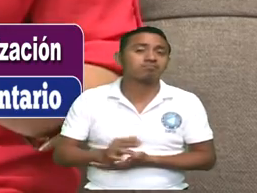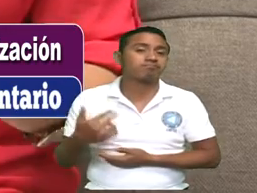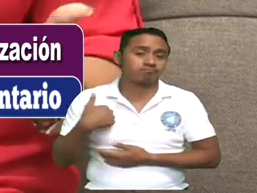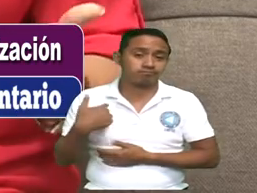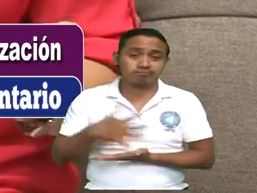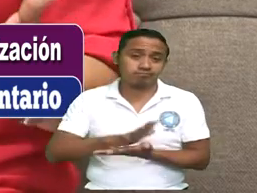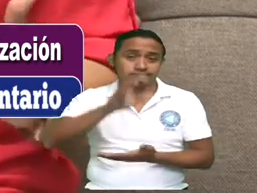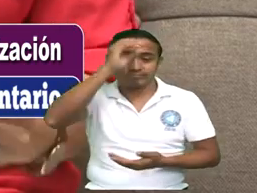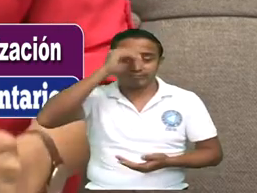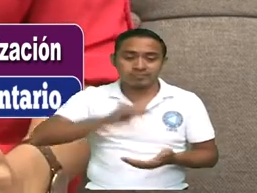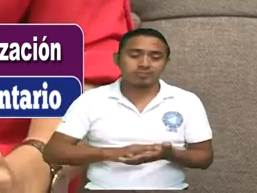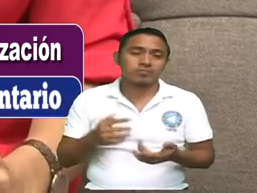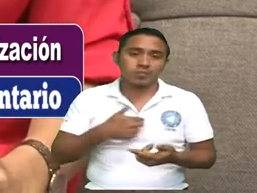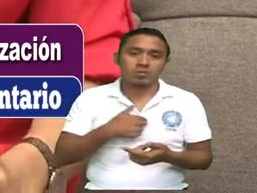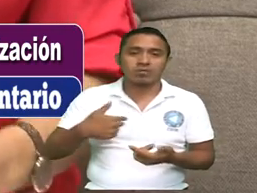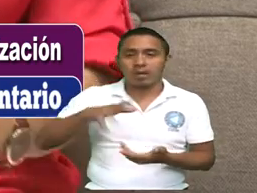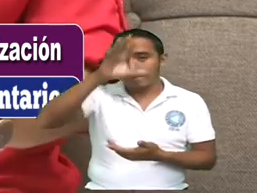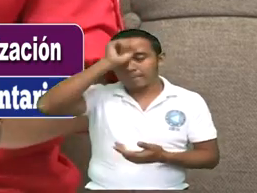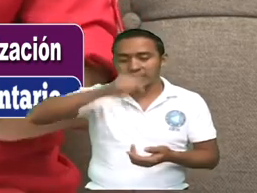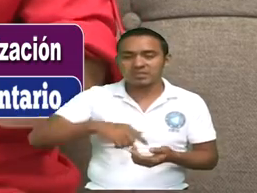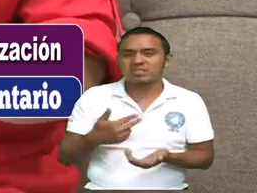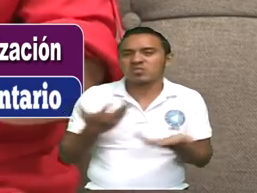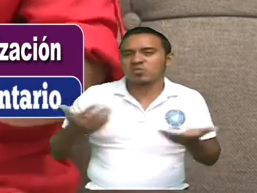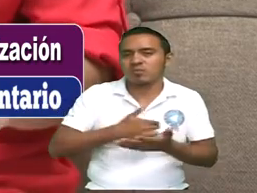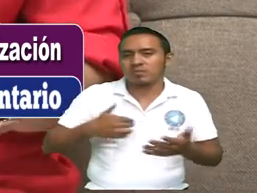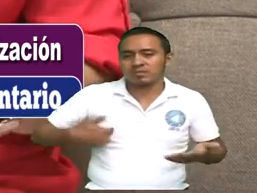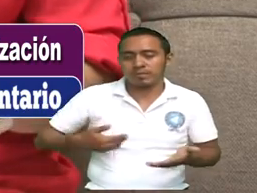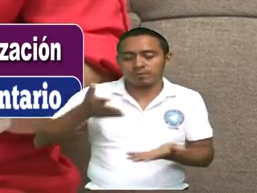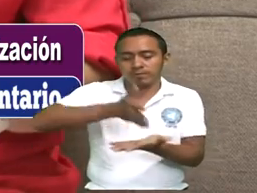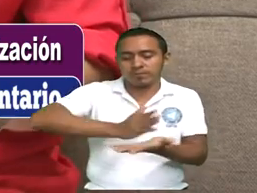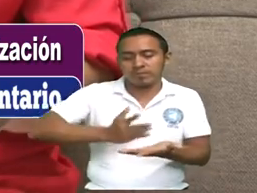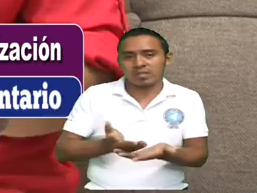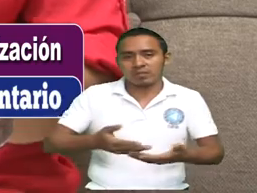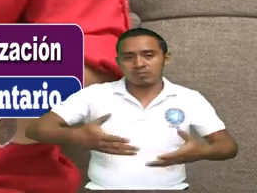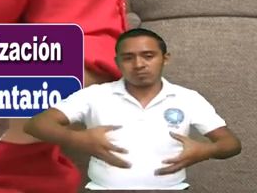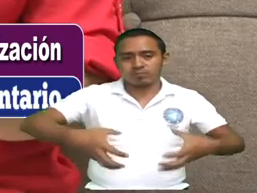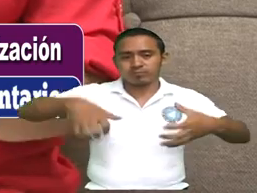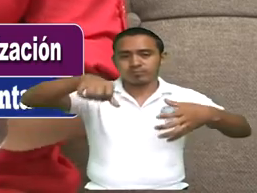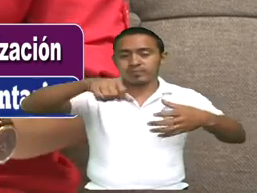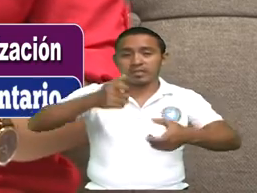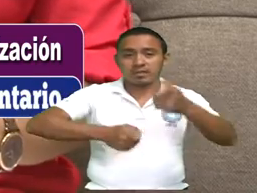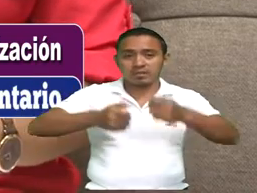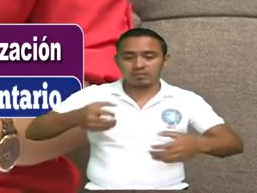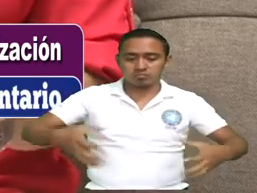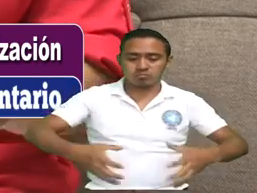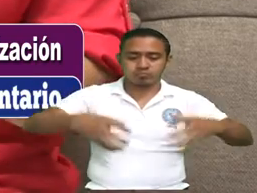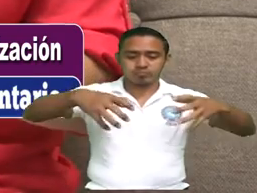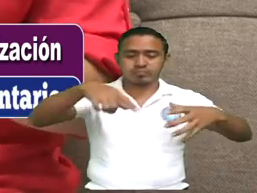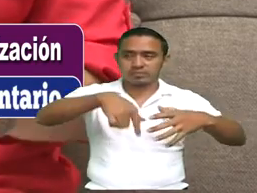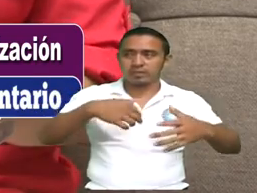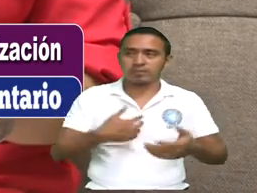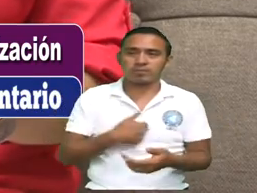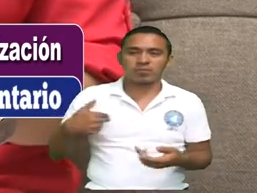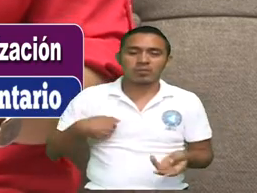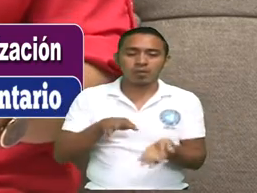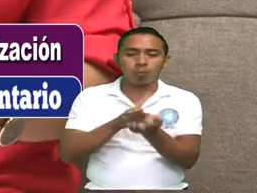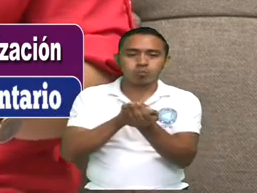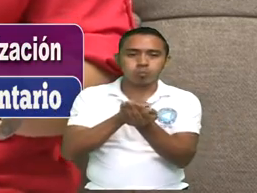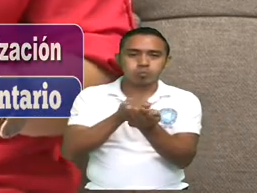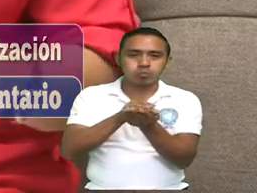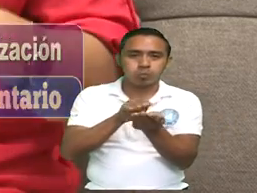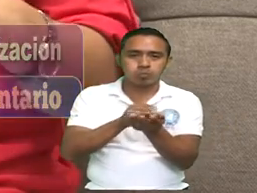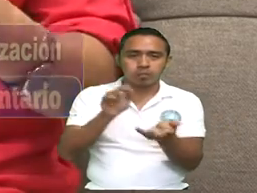aprendí a hacer el queso, a saber cómo era que se lograba hacer las cuajadas